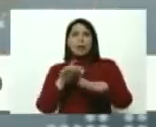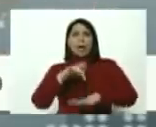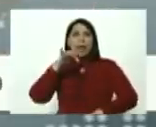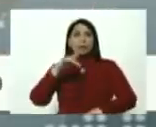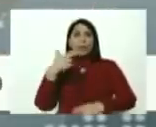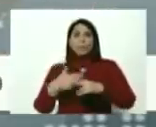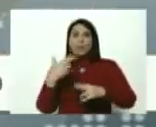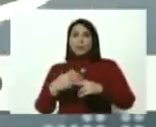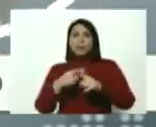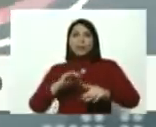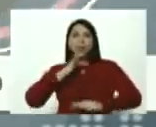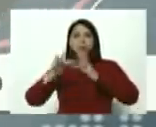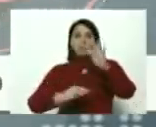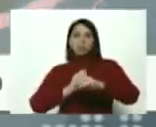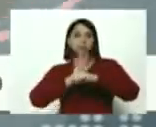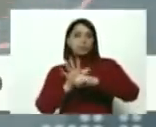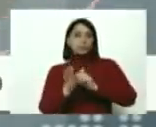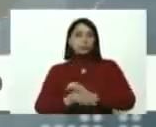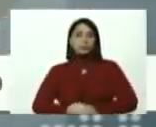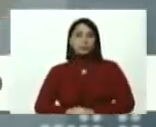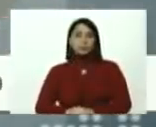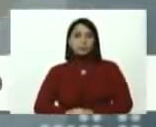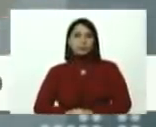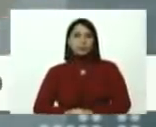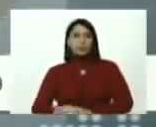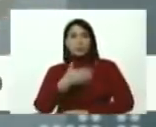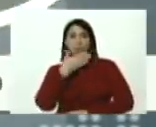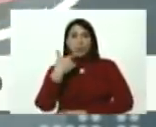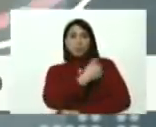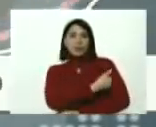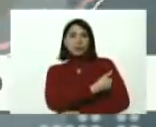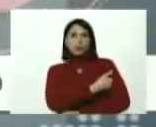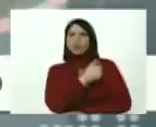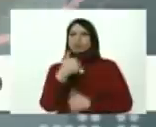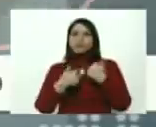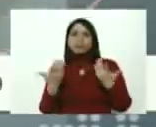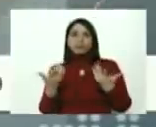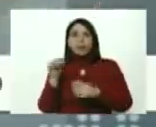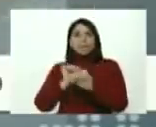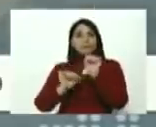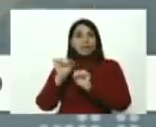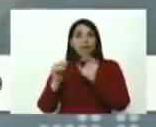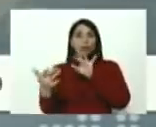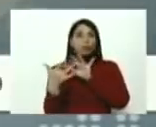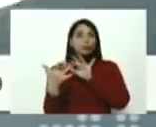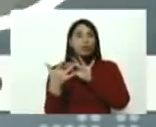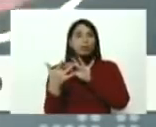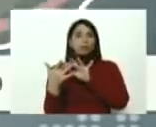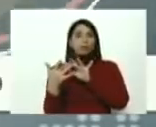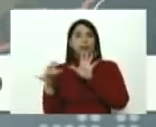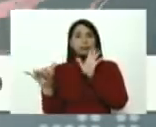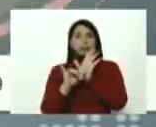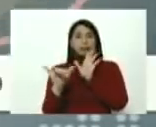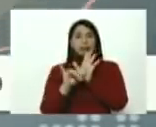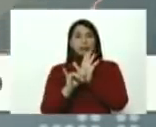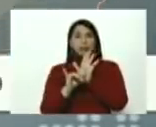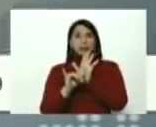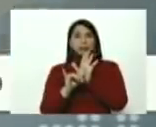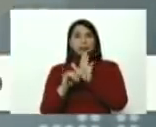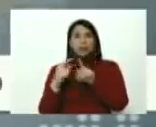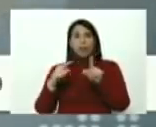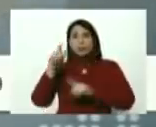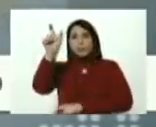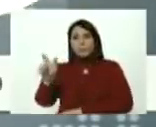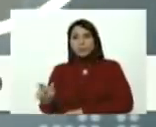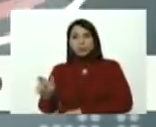para la infección por COVID-19. La mejor vacuna es evitar el contacto cercano con